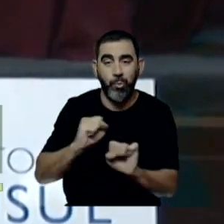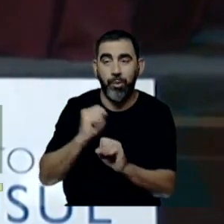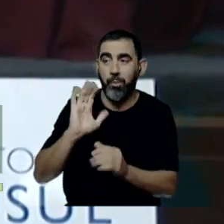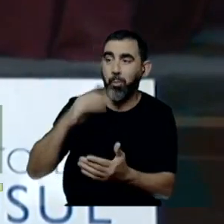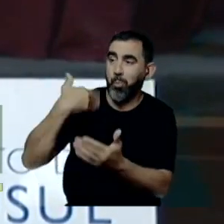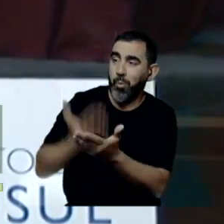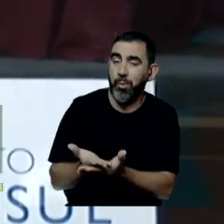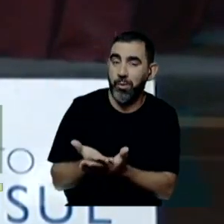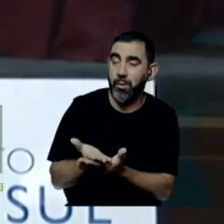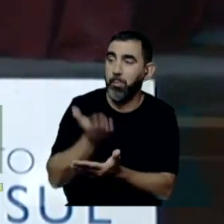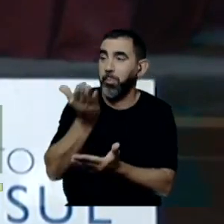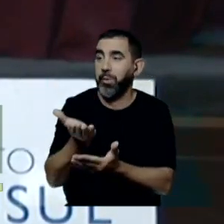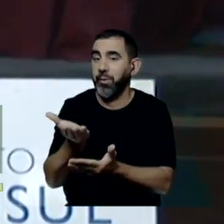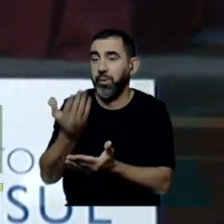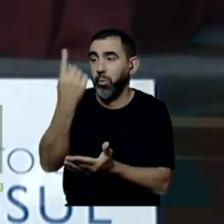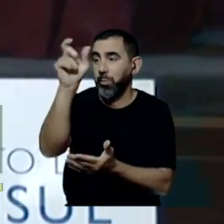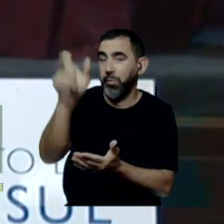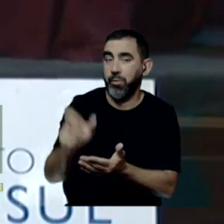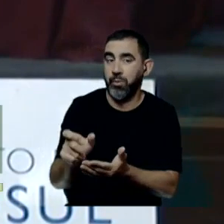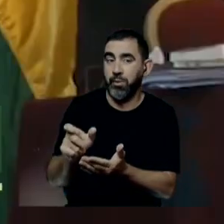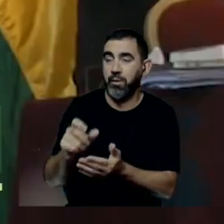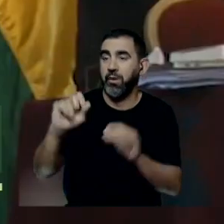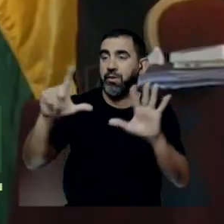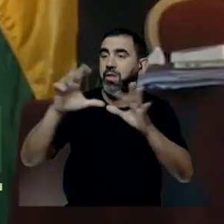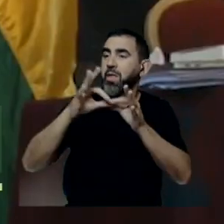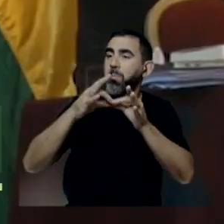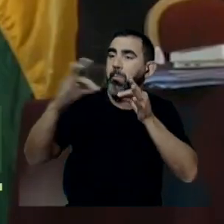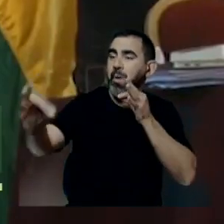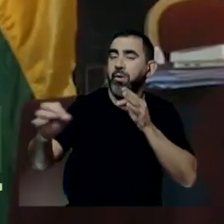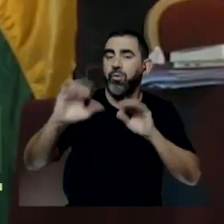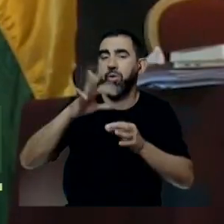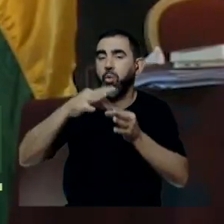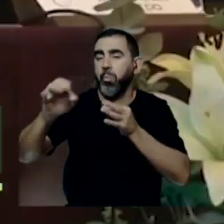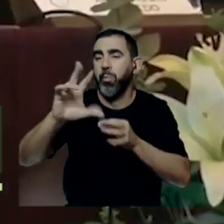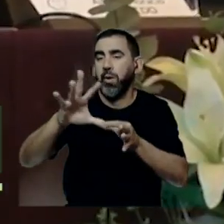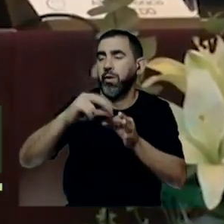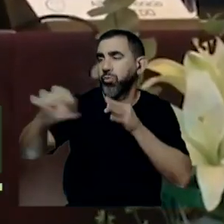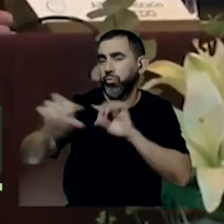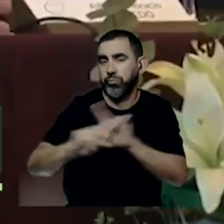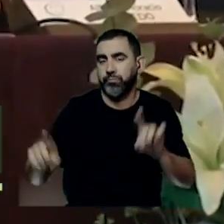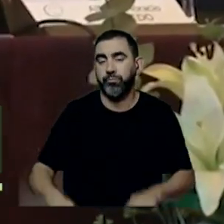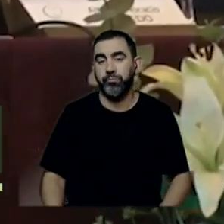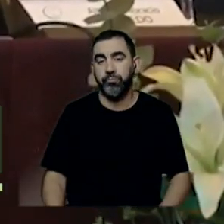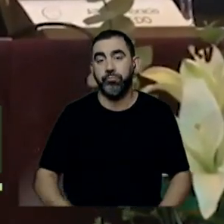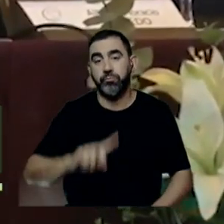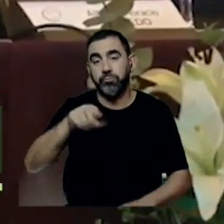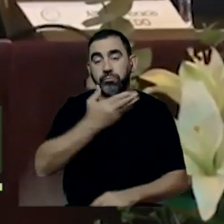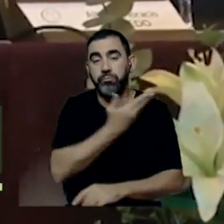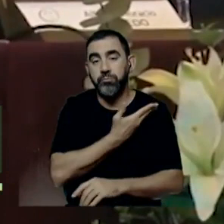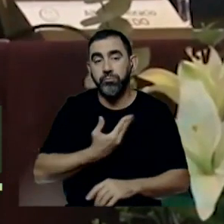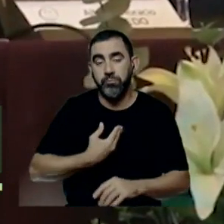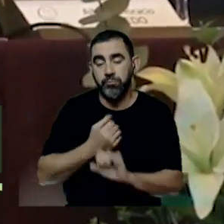mociones de orden pidiendo a una persona que está a 7 metros, o a 5 metros, o a 3 metros. Posteriormente, la presidencia